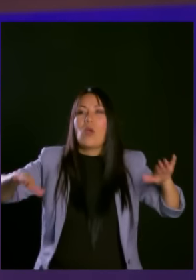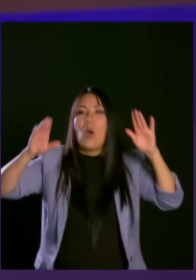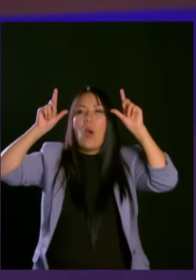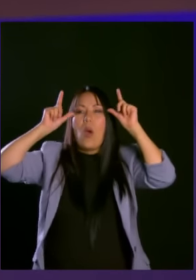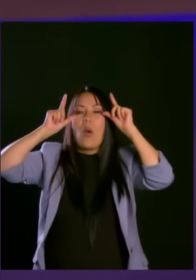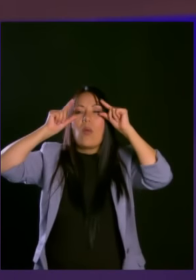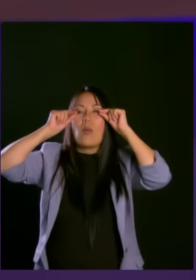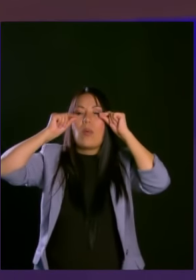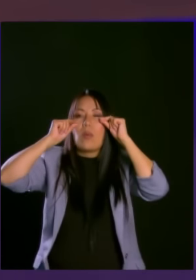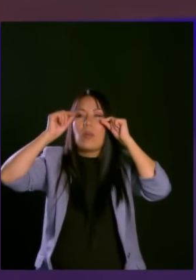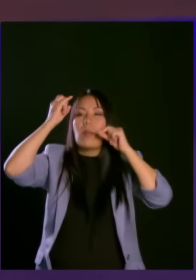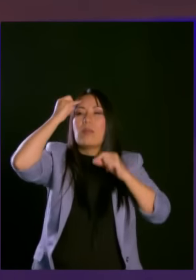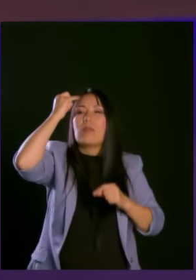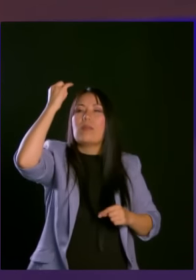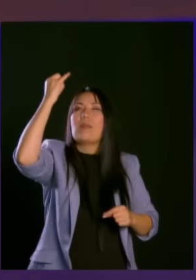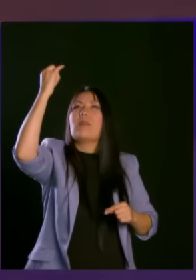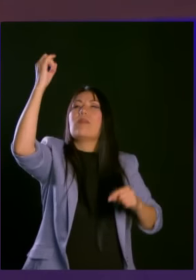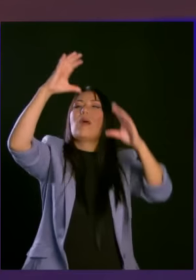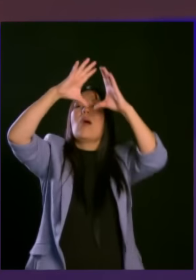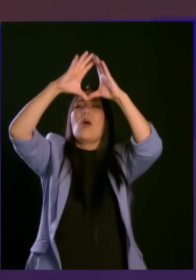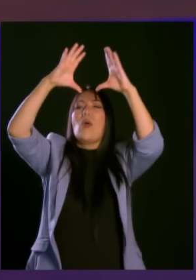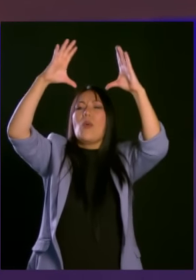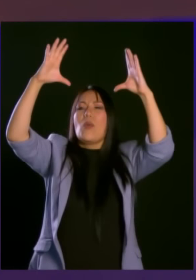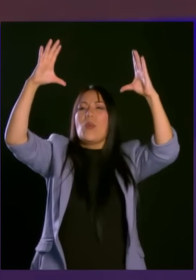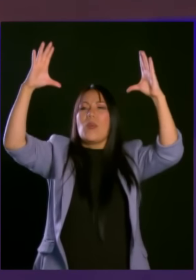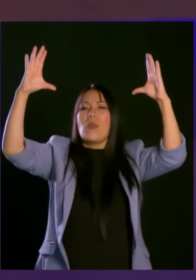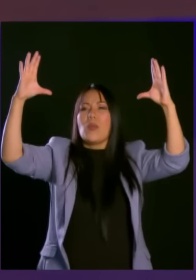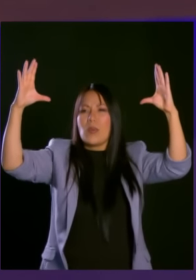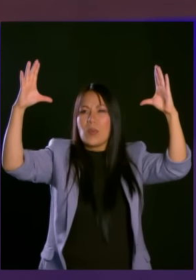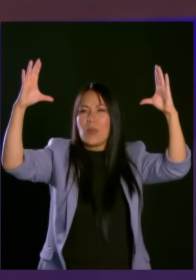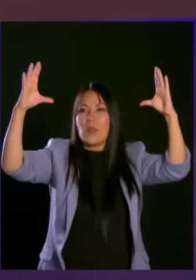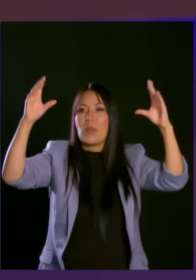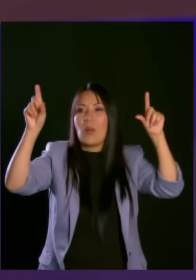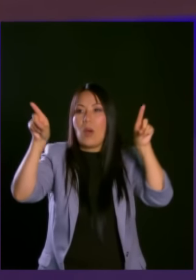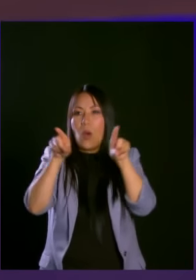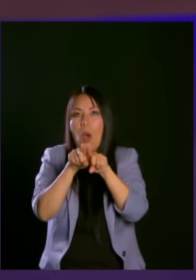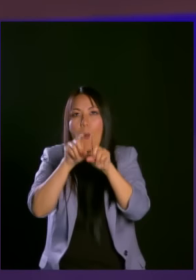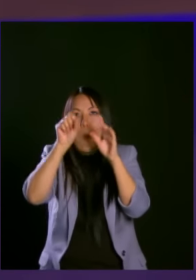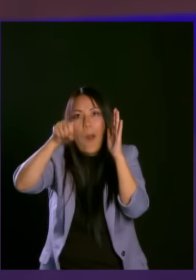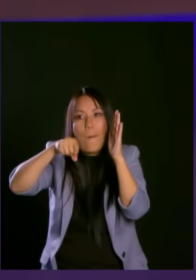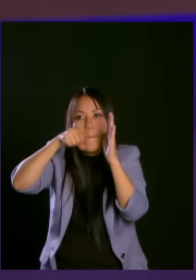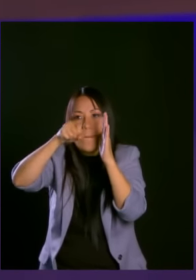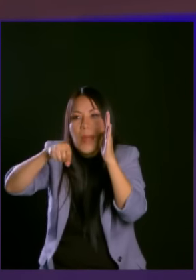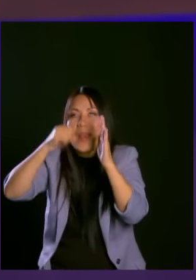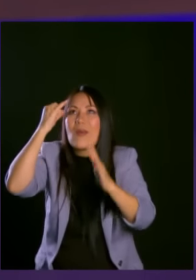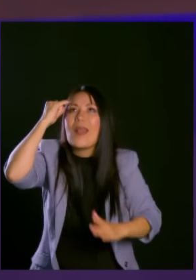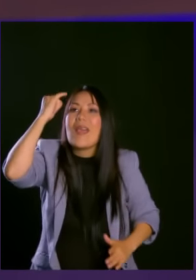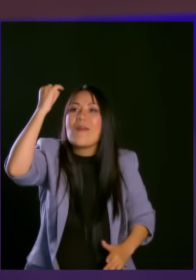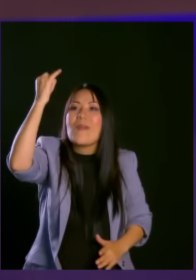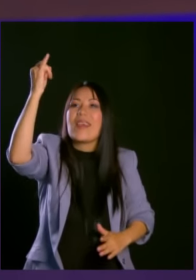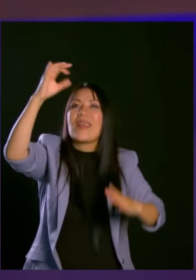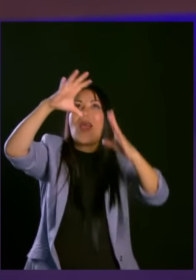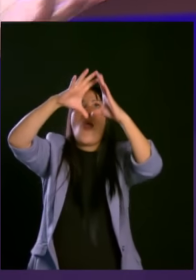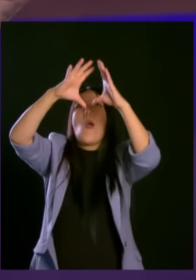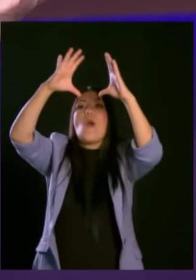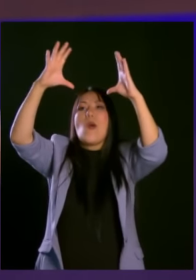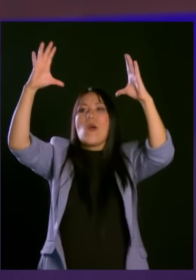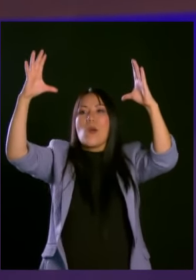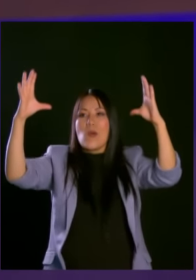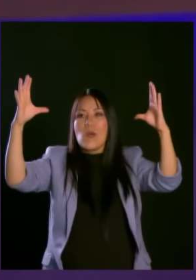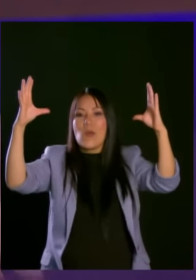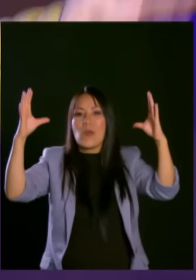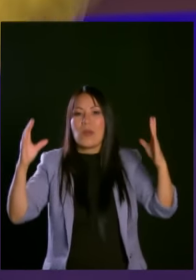Imaginar es crear el sueño despierto. Imaginar es crear tu propia película. No puede ser posible que crees tu propia película de superhéroes